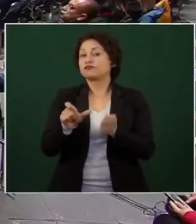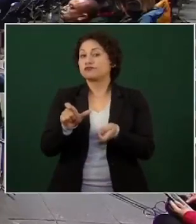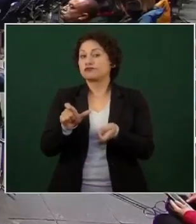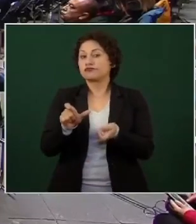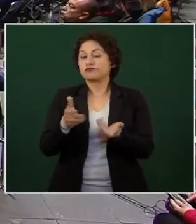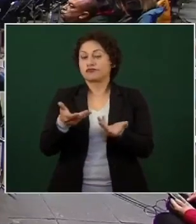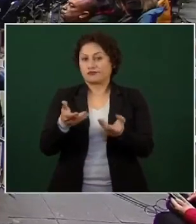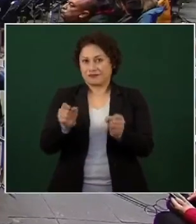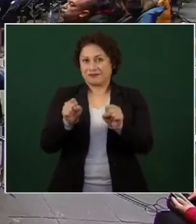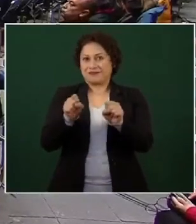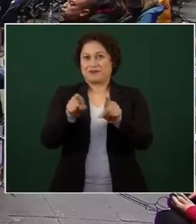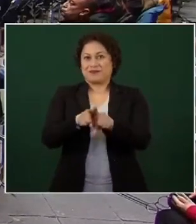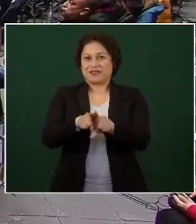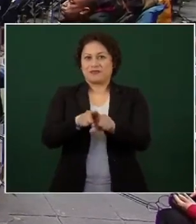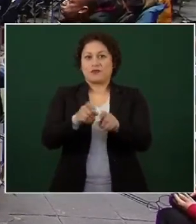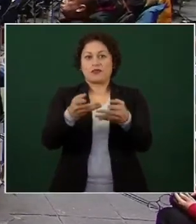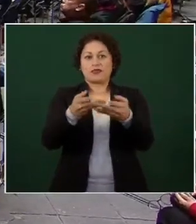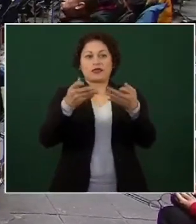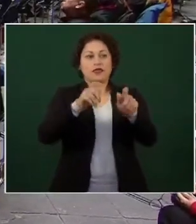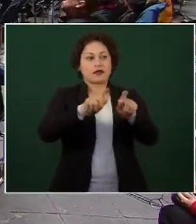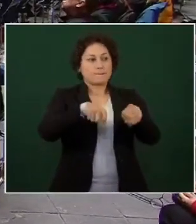cuando el reparto agrario,